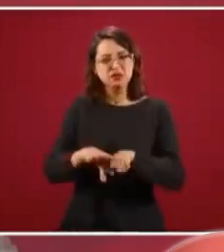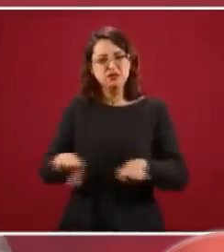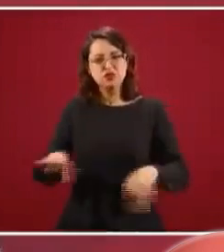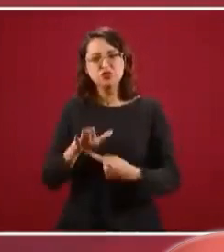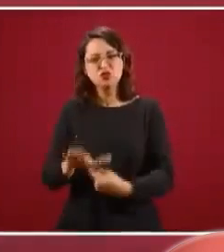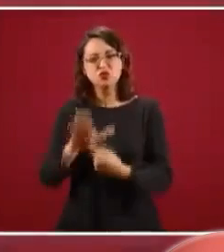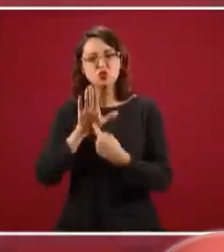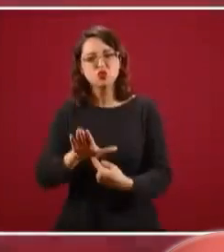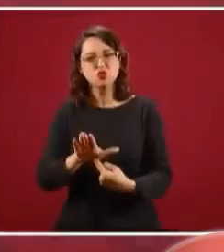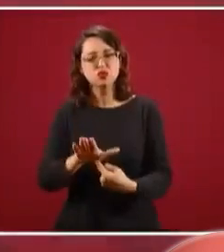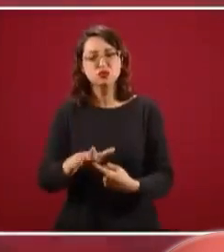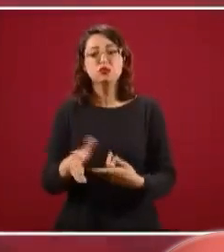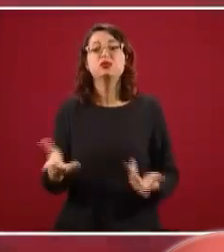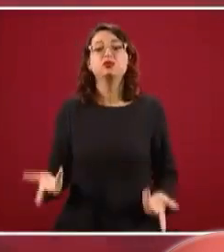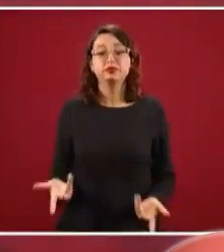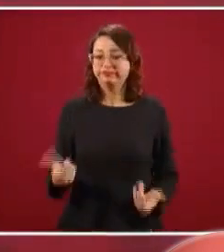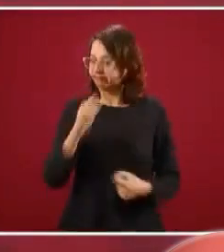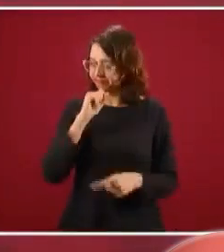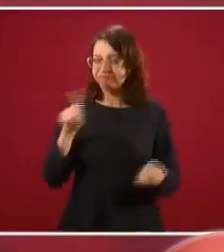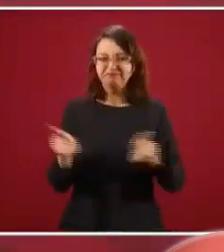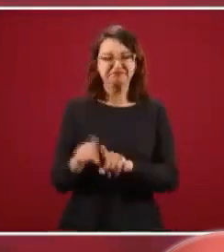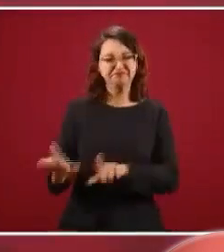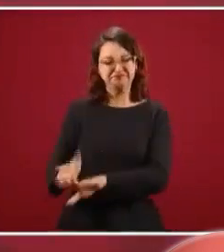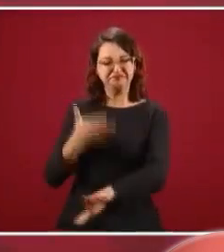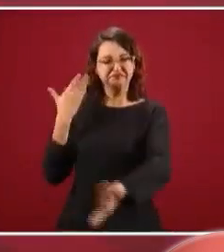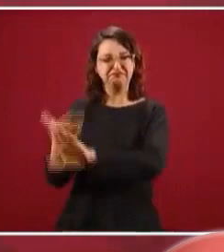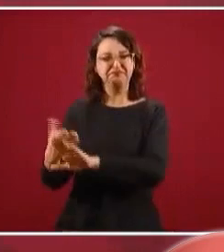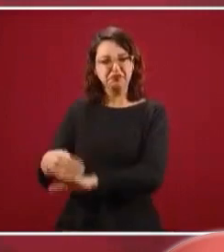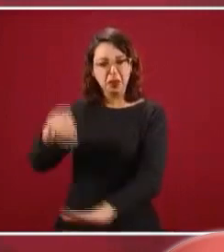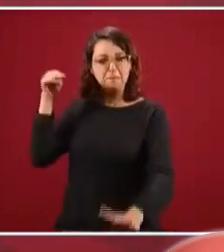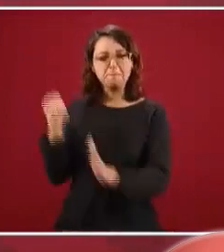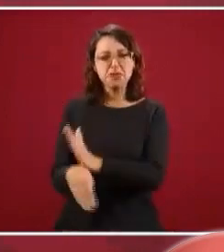y lo acabaron.